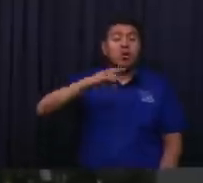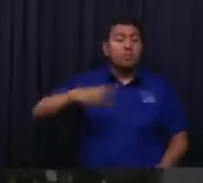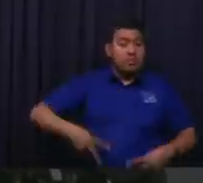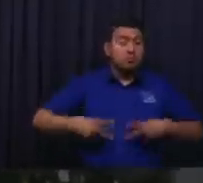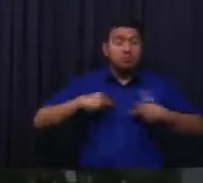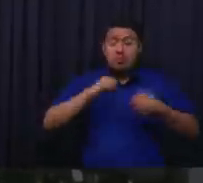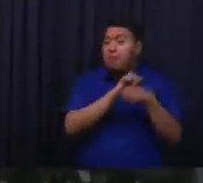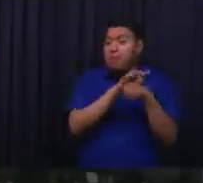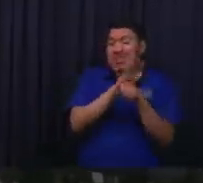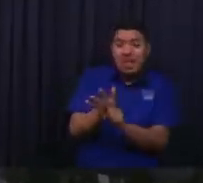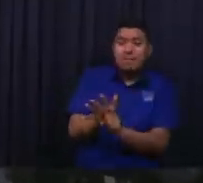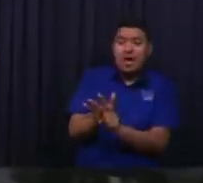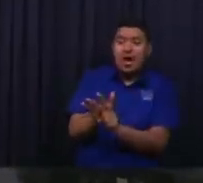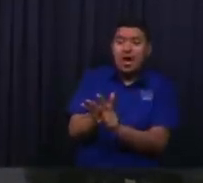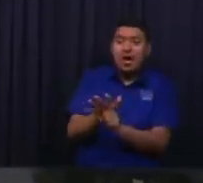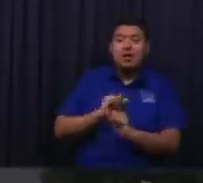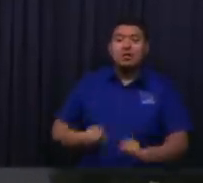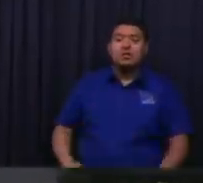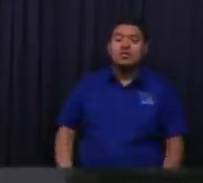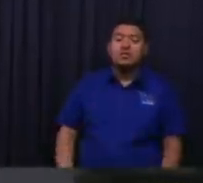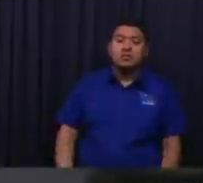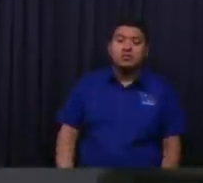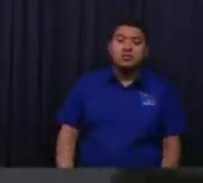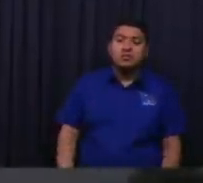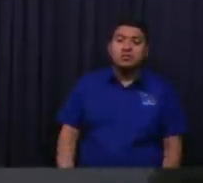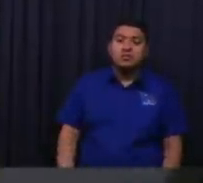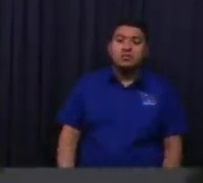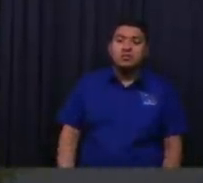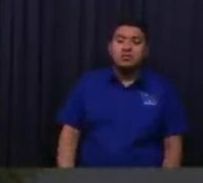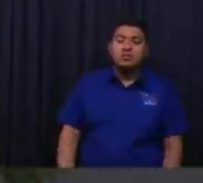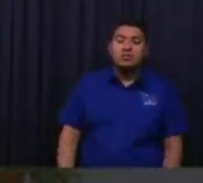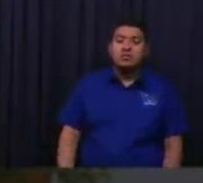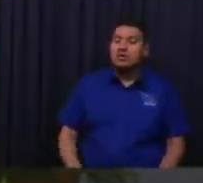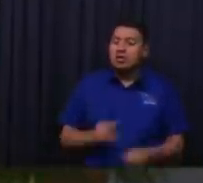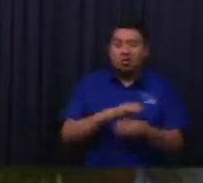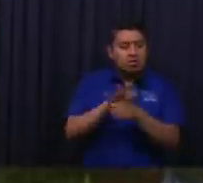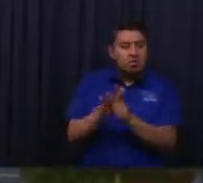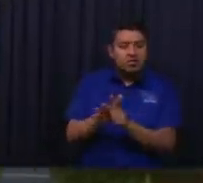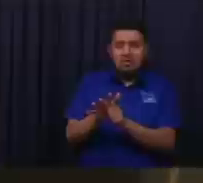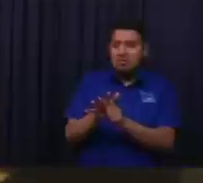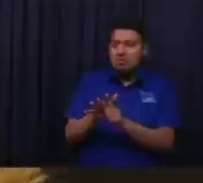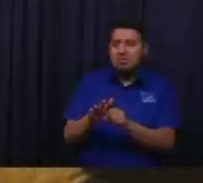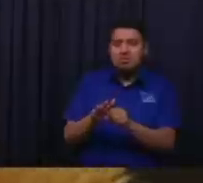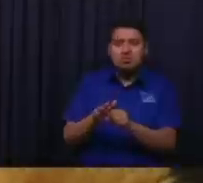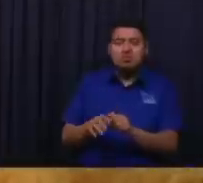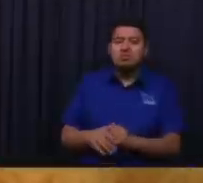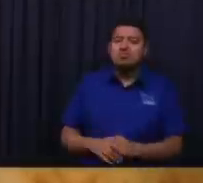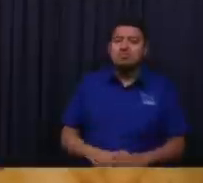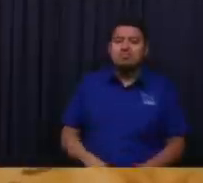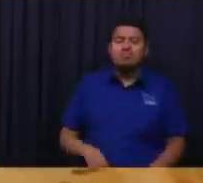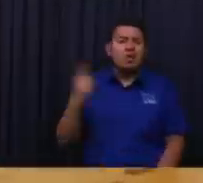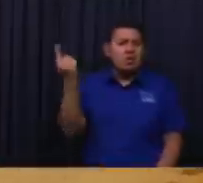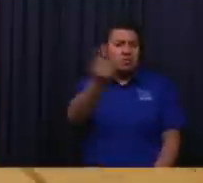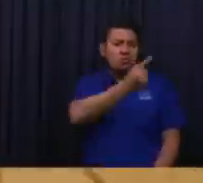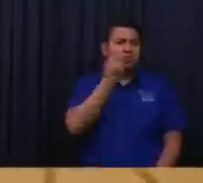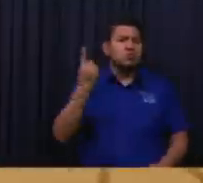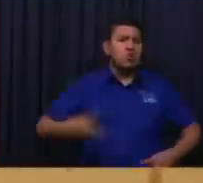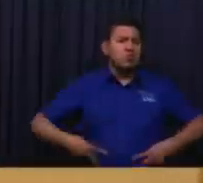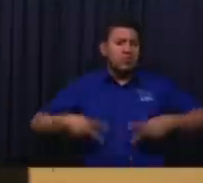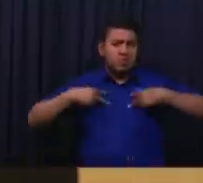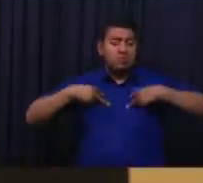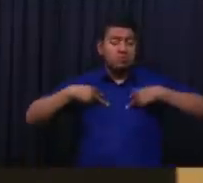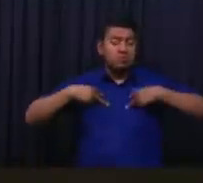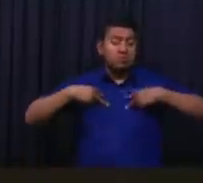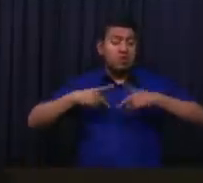Ha habido un episodio en la vida nuestra que es ese, la pandemia. La pandemia. Pero aquí